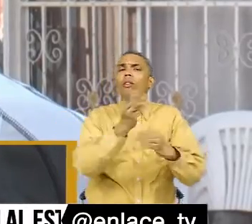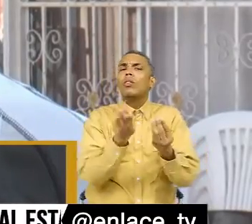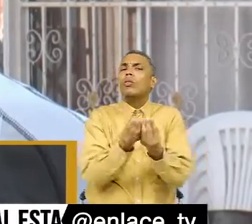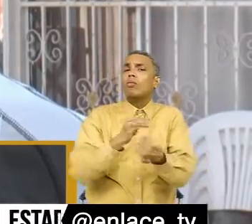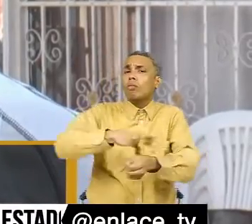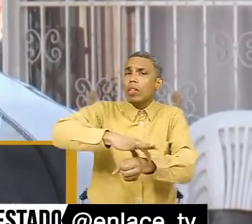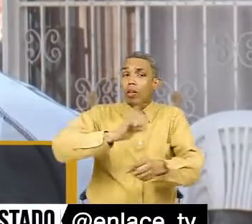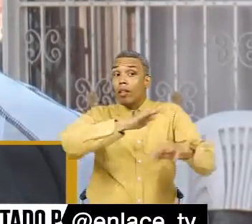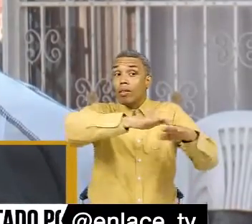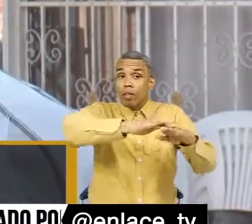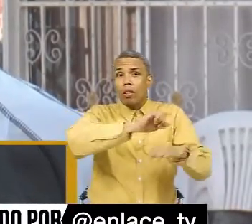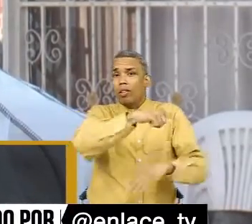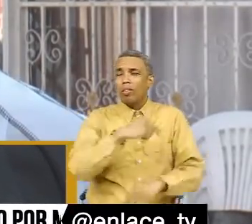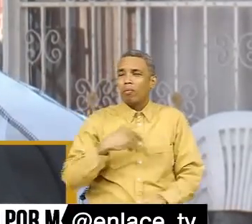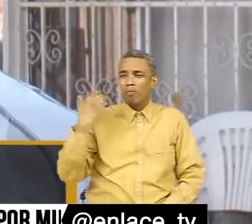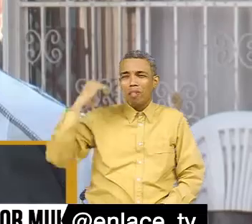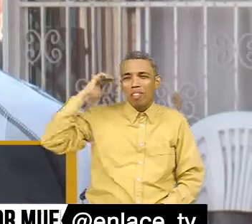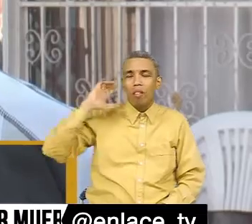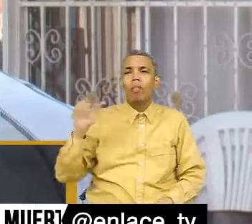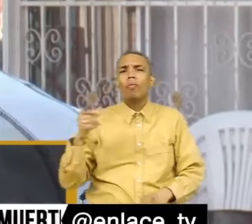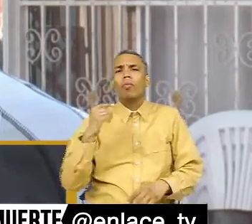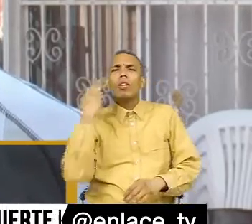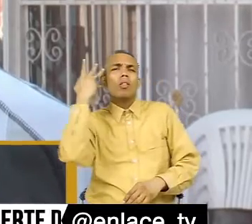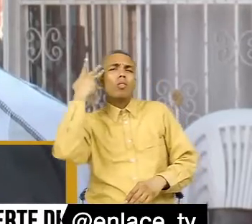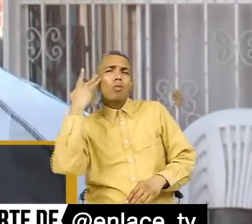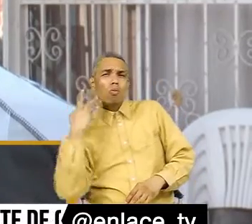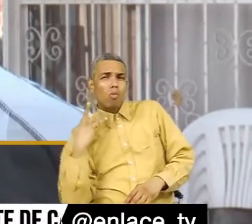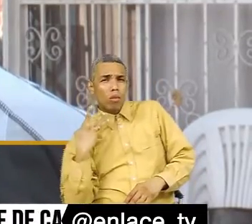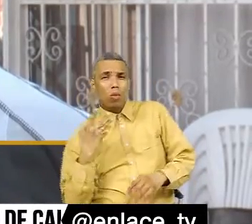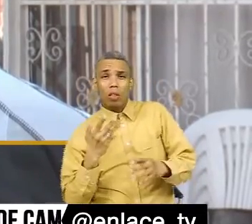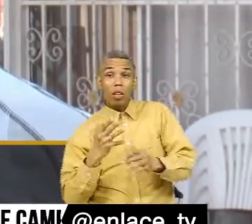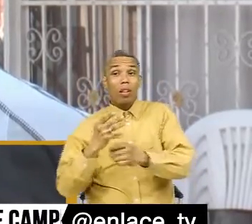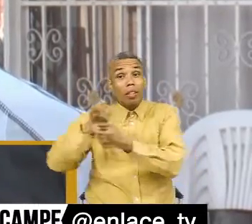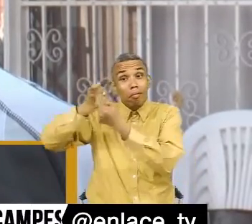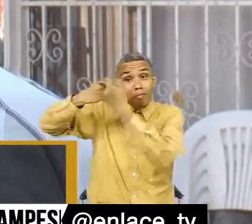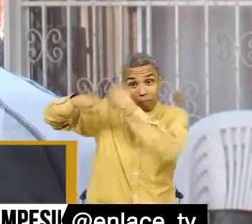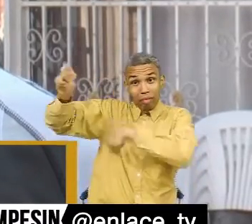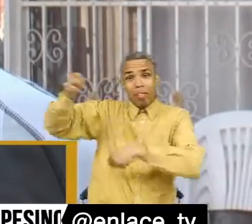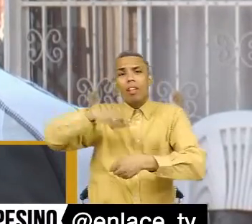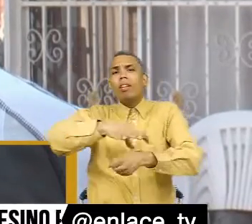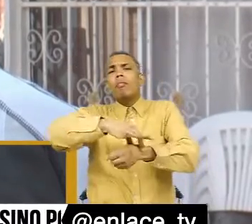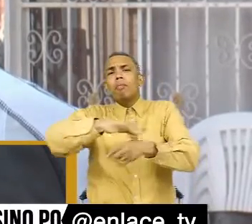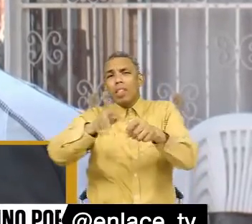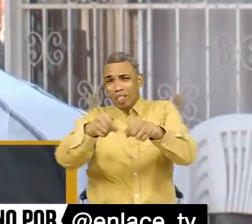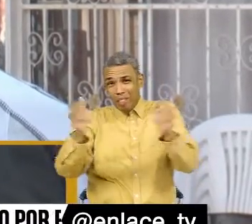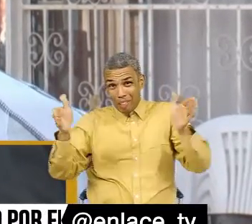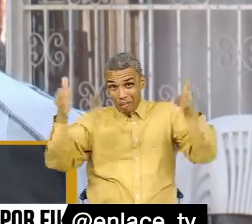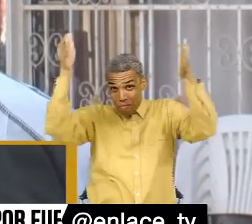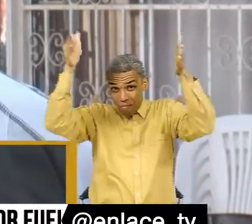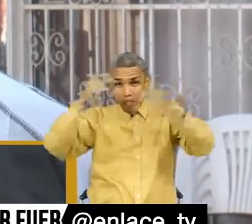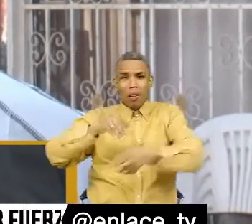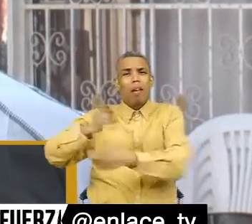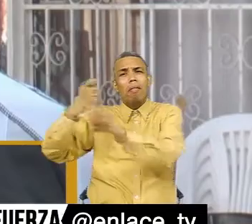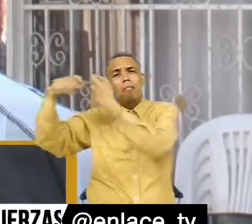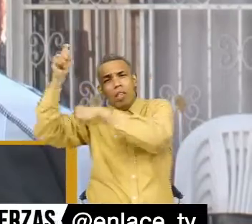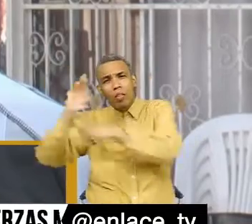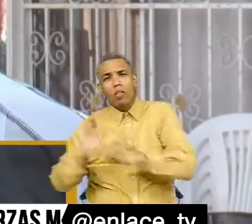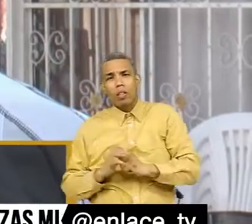4 días hospitalizada, jugaban con ella, la sacaban, la ingresaban de nuevo. Como lo dijo el